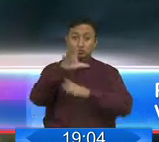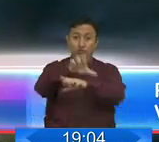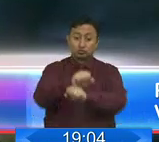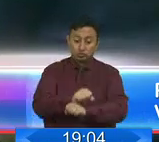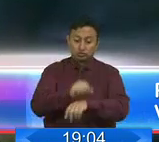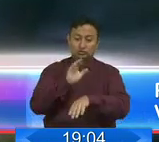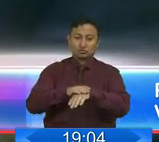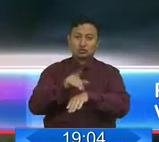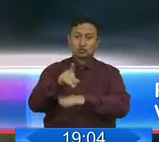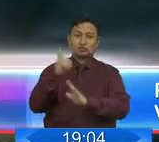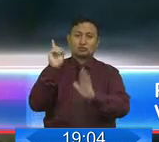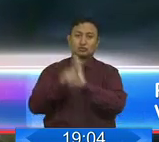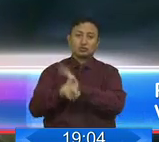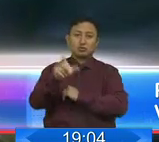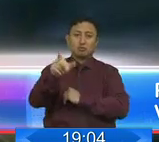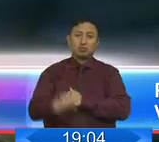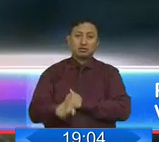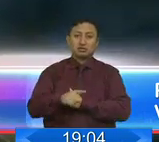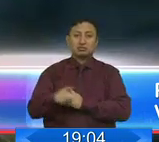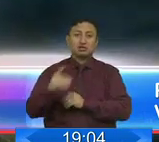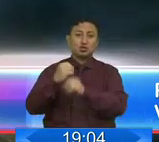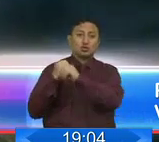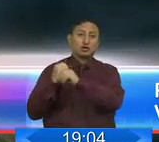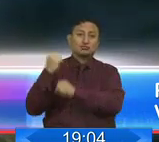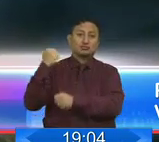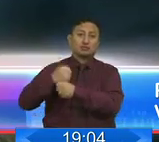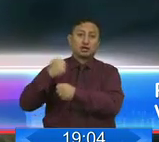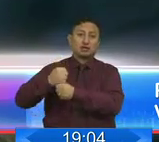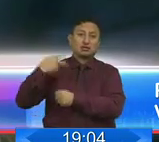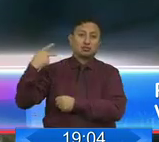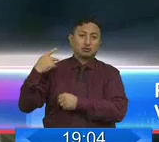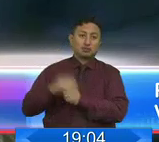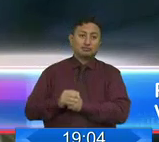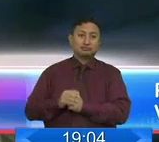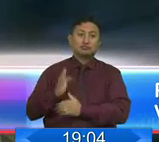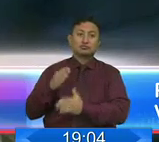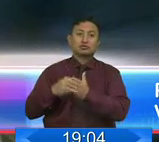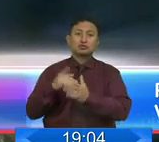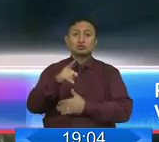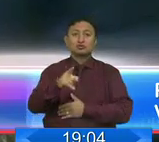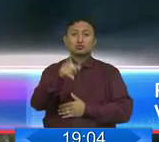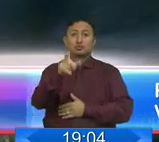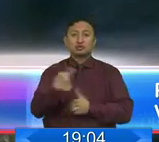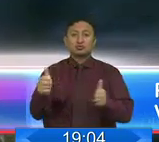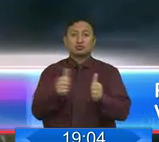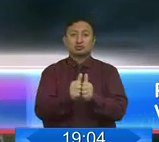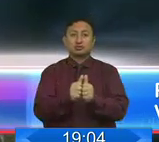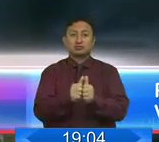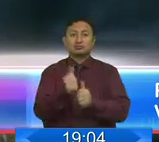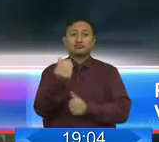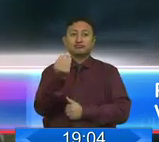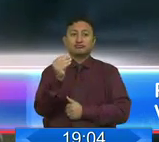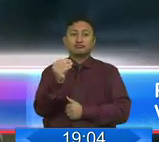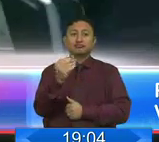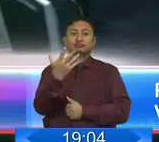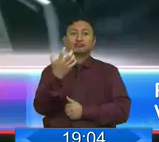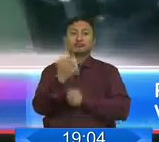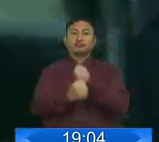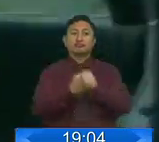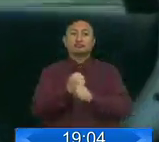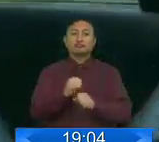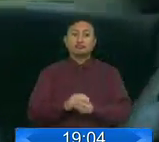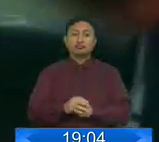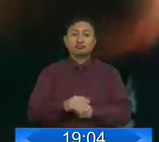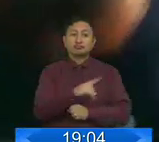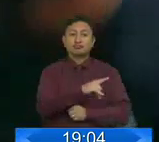presunto delito de trata de personas con fines de explotación sexual en contra de su conviviente, la adolescente de 15 años. El hombre de 21